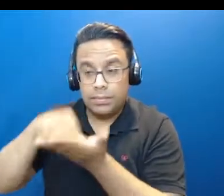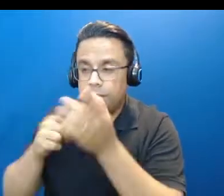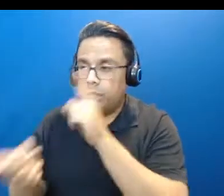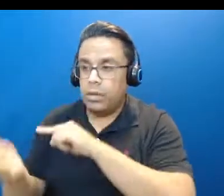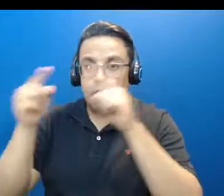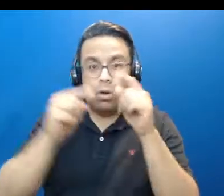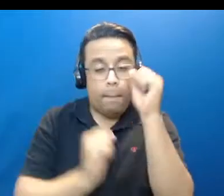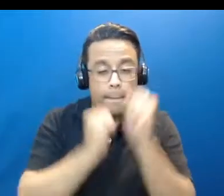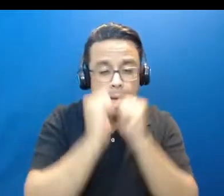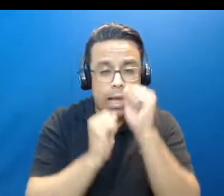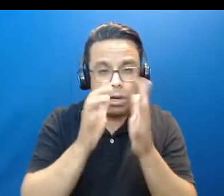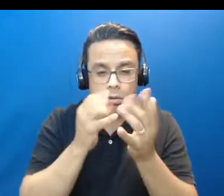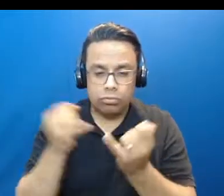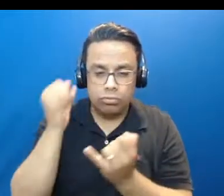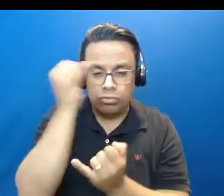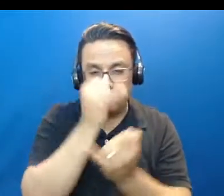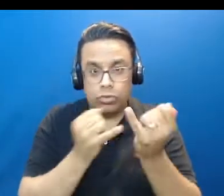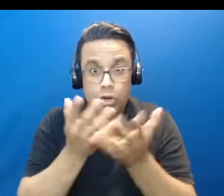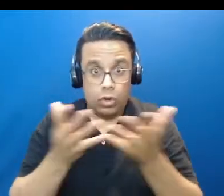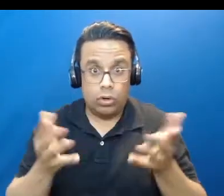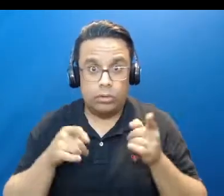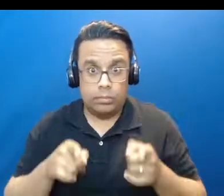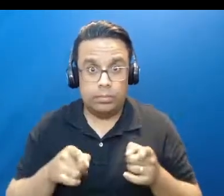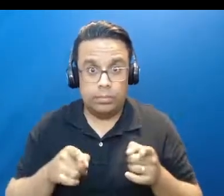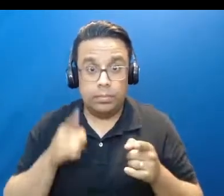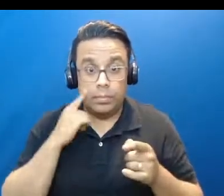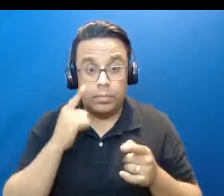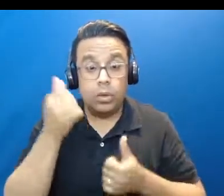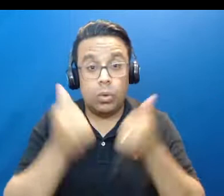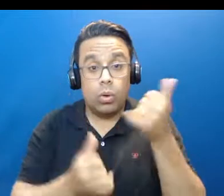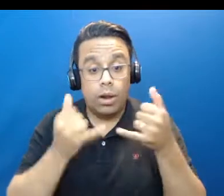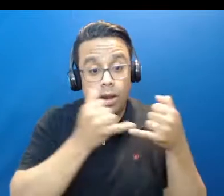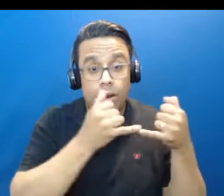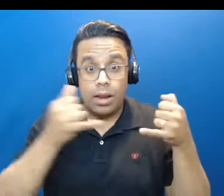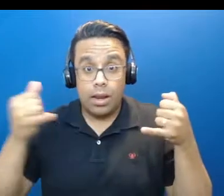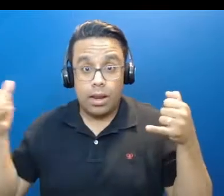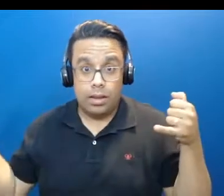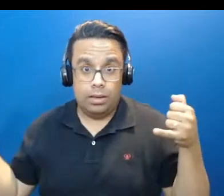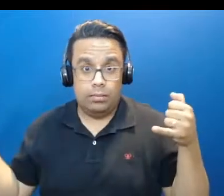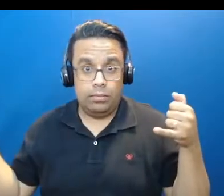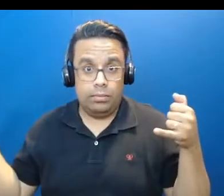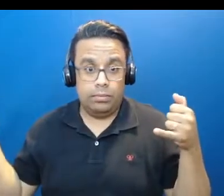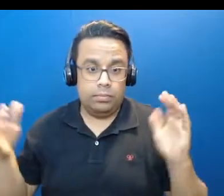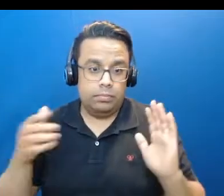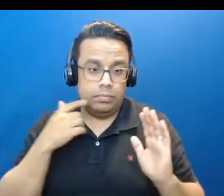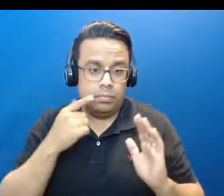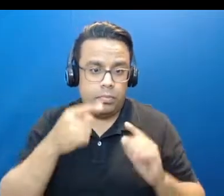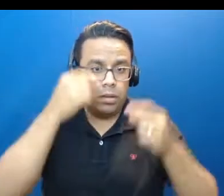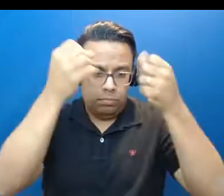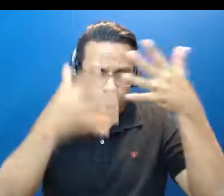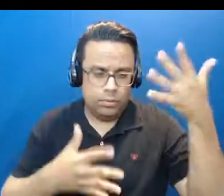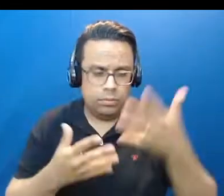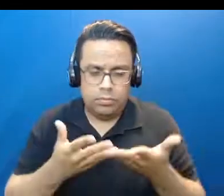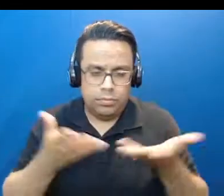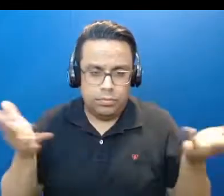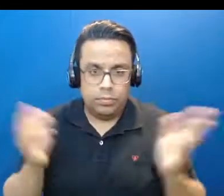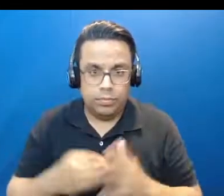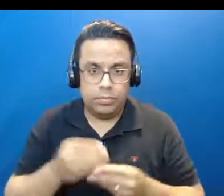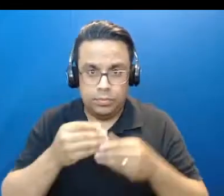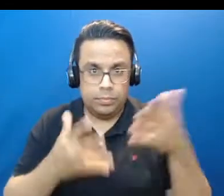En nuestro caso, como es un dibujo general técnico, lo vamos a dejar con líneas cerradas, pero evidenciemos que existen otros estilos.